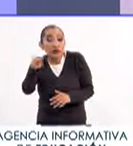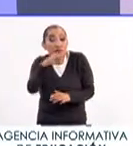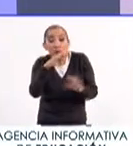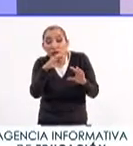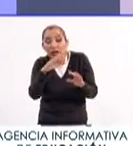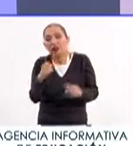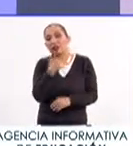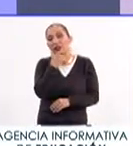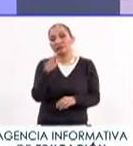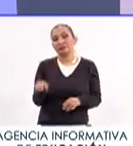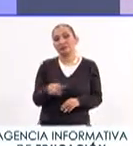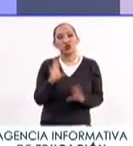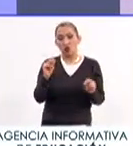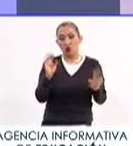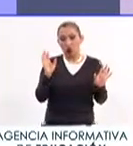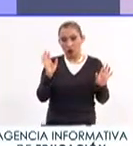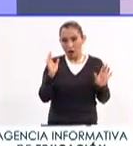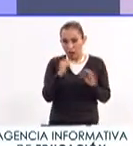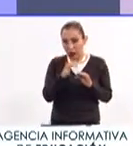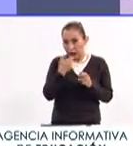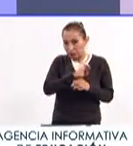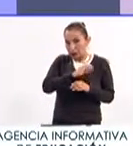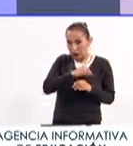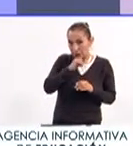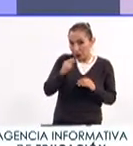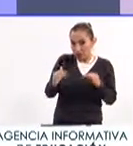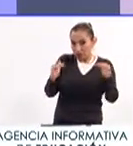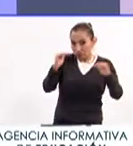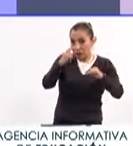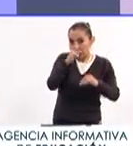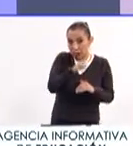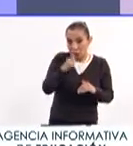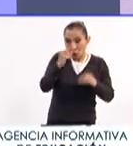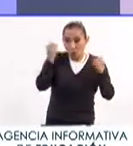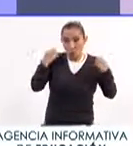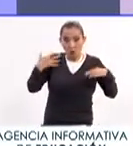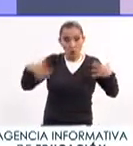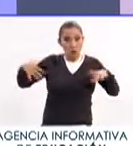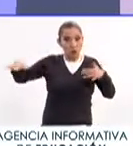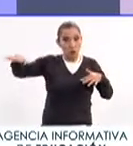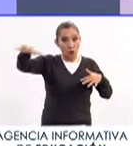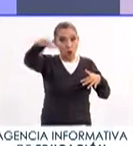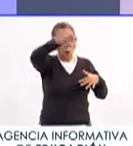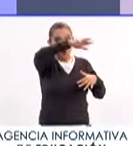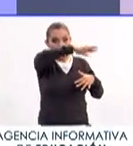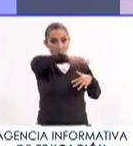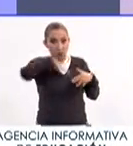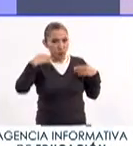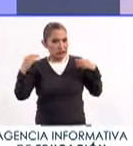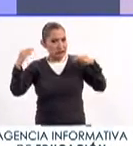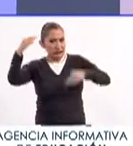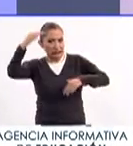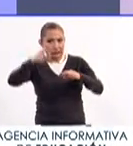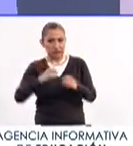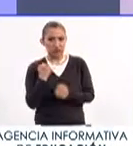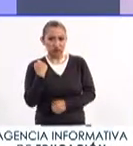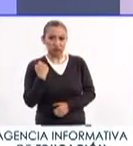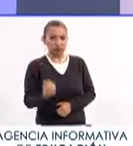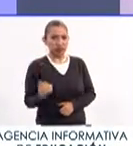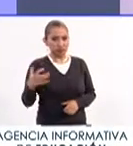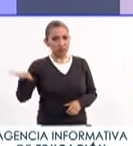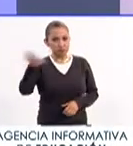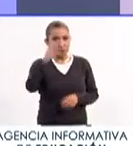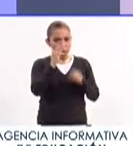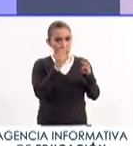se comunica. Vamos, no dejemos muy atrás el español, porque el español es una lengua que tiene un nivel predominante